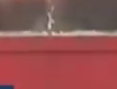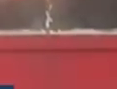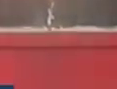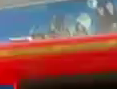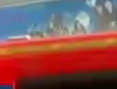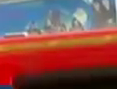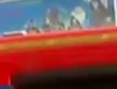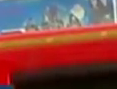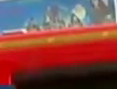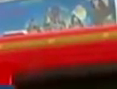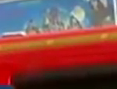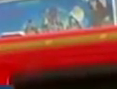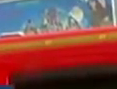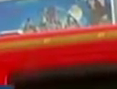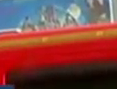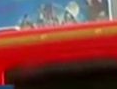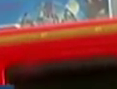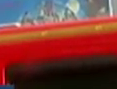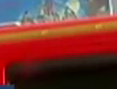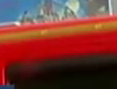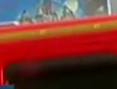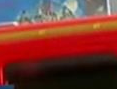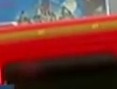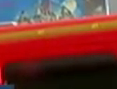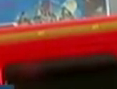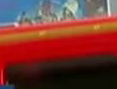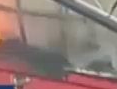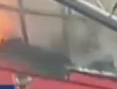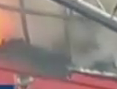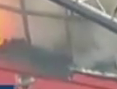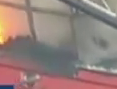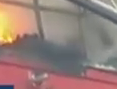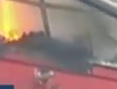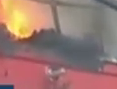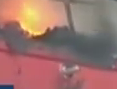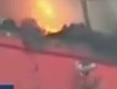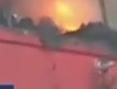Voraz incendio consumió local comercial.